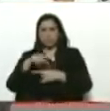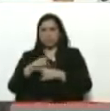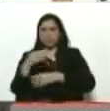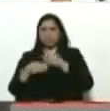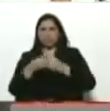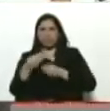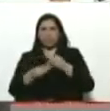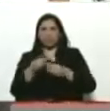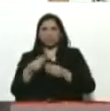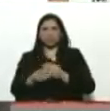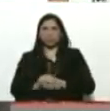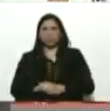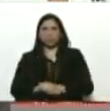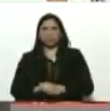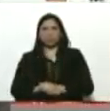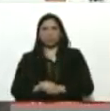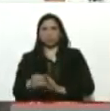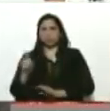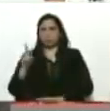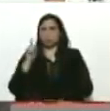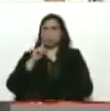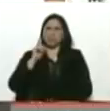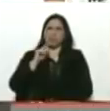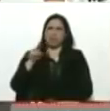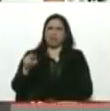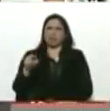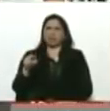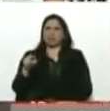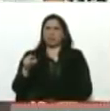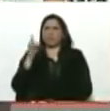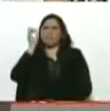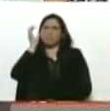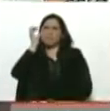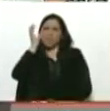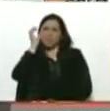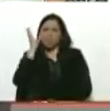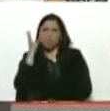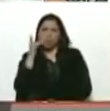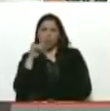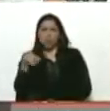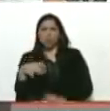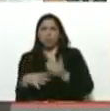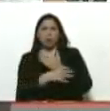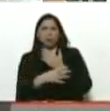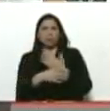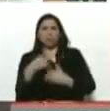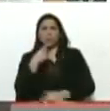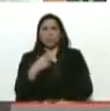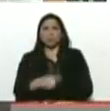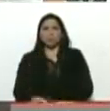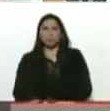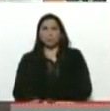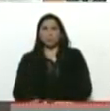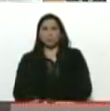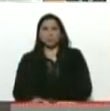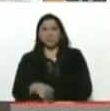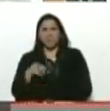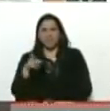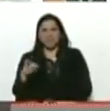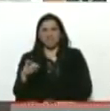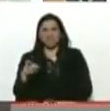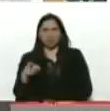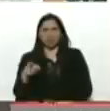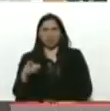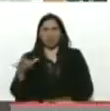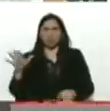fue? Negarlo. Es un show. Juanito dijo que era una olla. Y